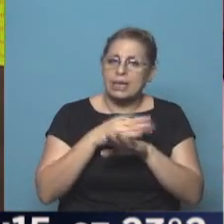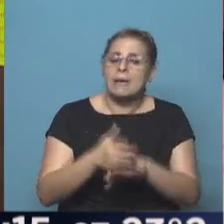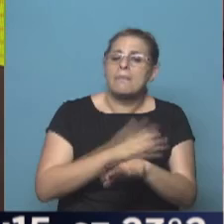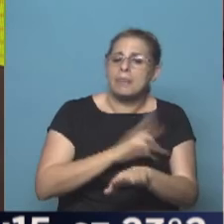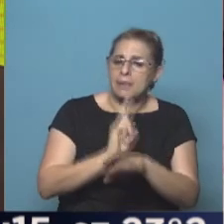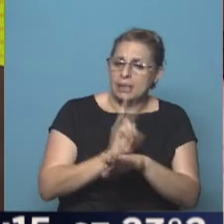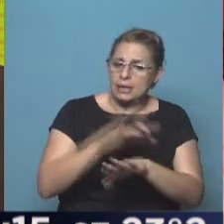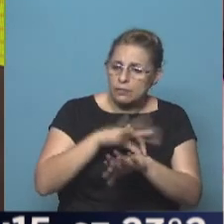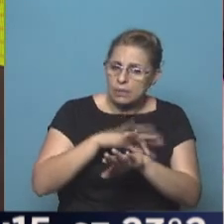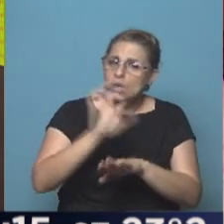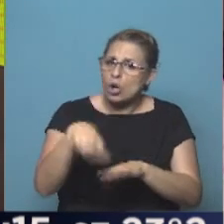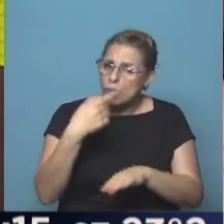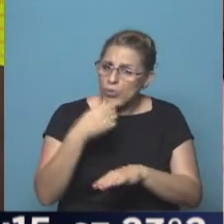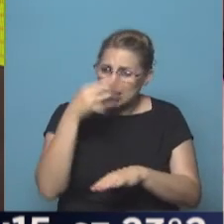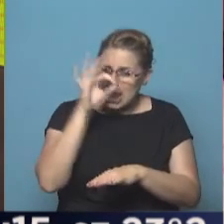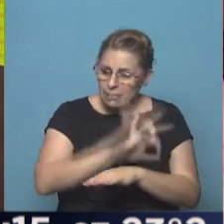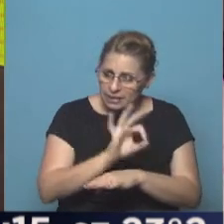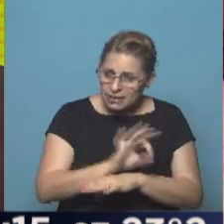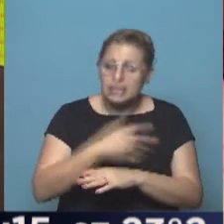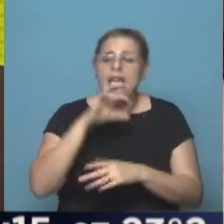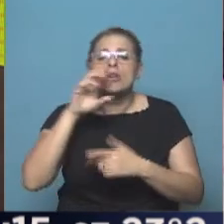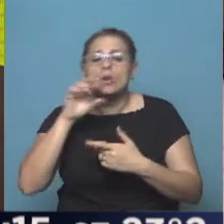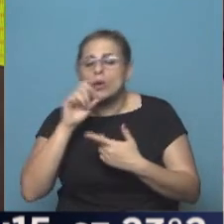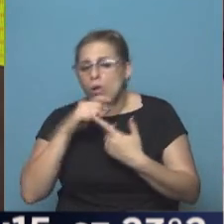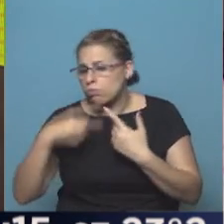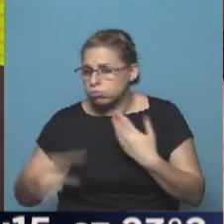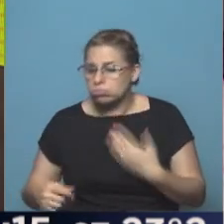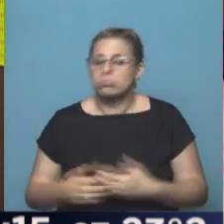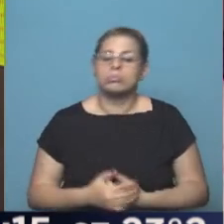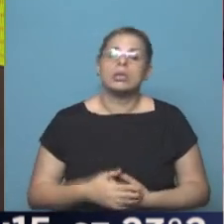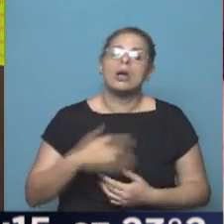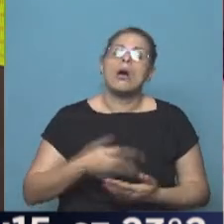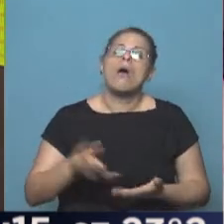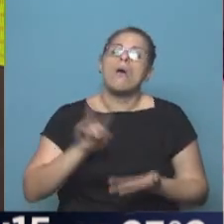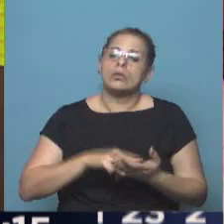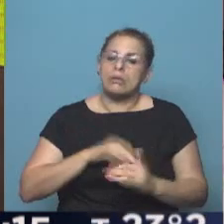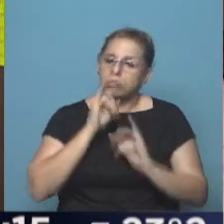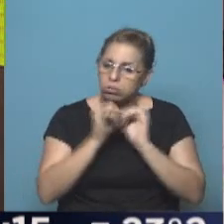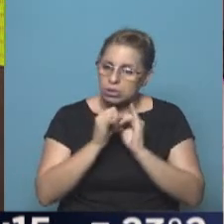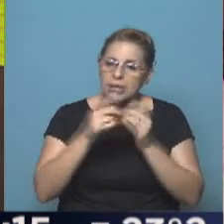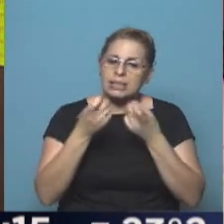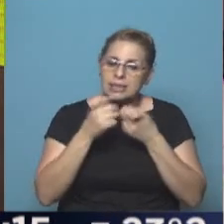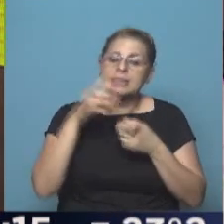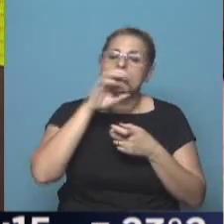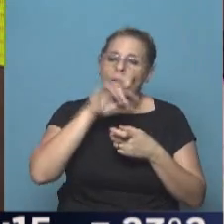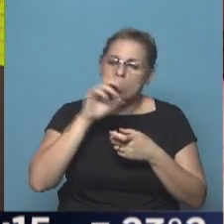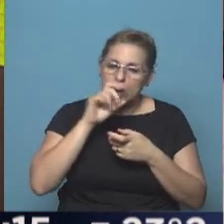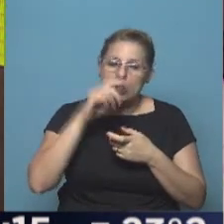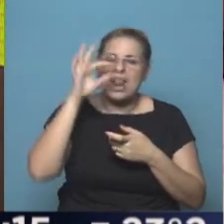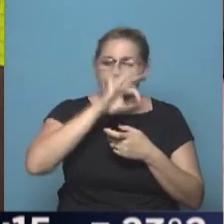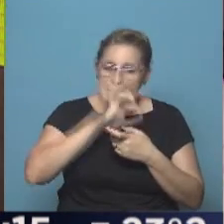través del uso de lavandina, cloro y demás. Entonces, reiteramos, cloro, lavandina, artículos de